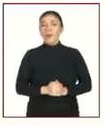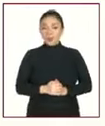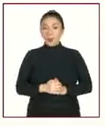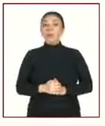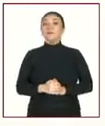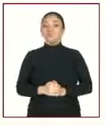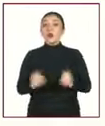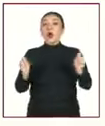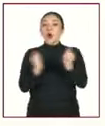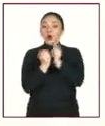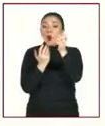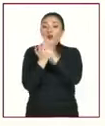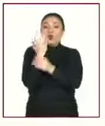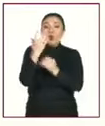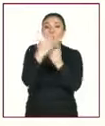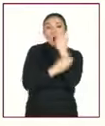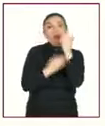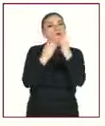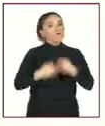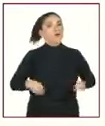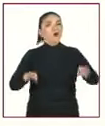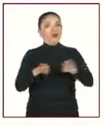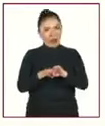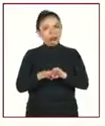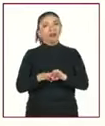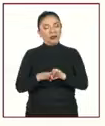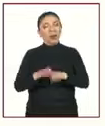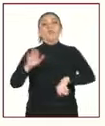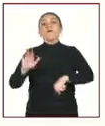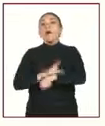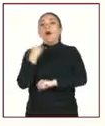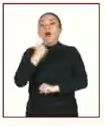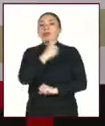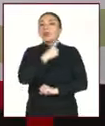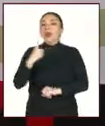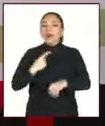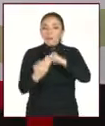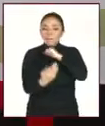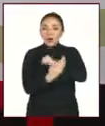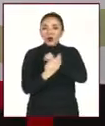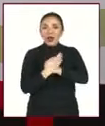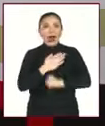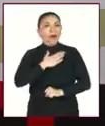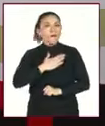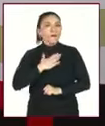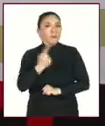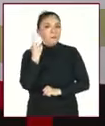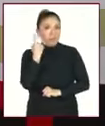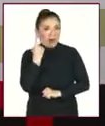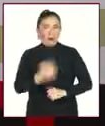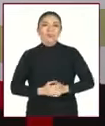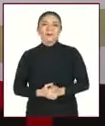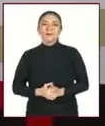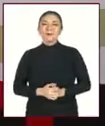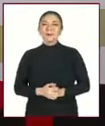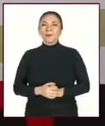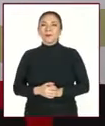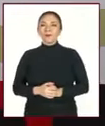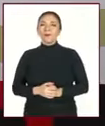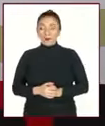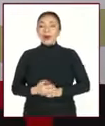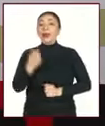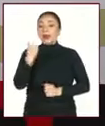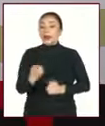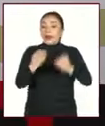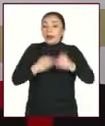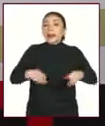de guantes es muy importante porque siempre tenemos que protegernos. Aquí pues es importante,